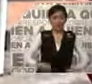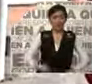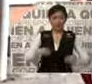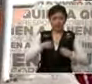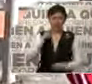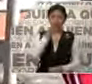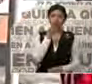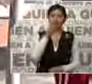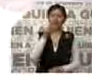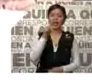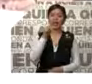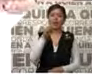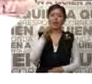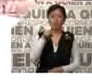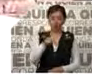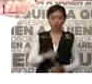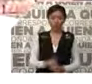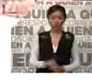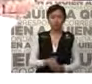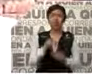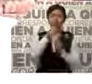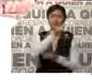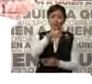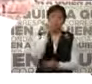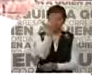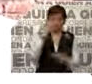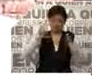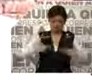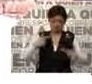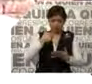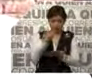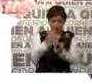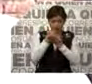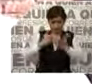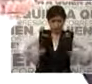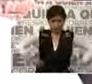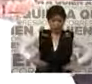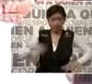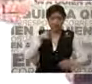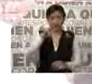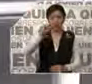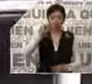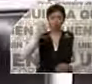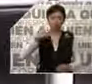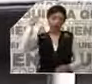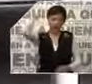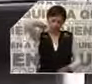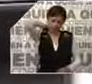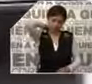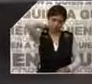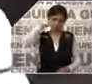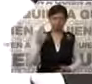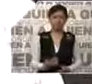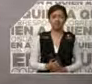del pequeño Ramón. Que me ayuden para mi corset, que ya no me duele la espalda.